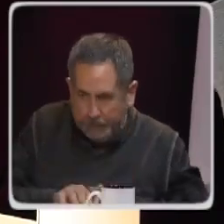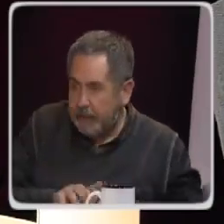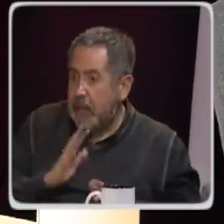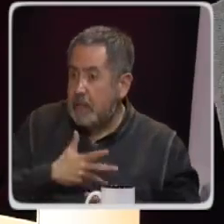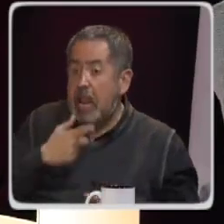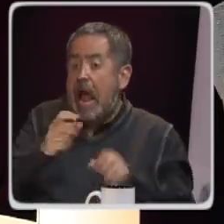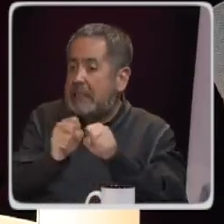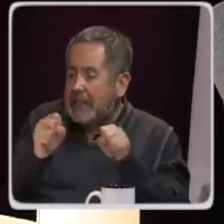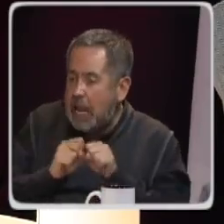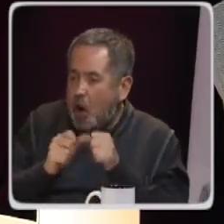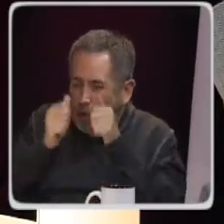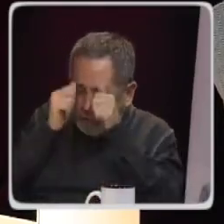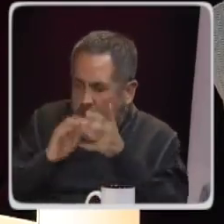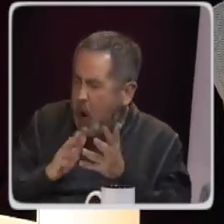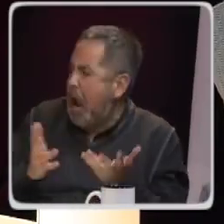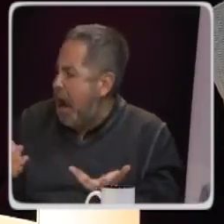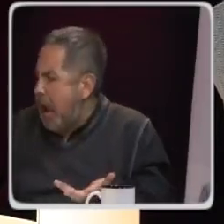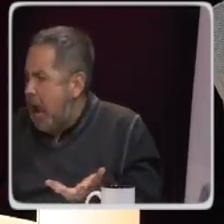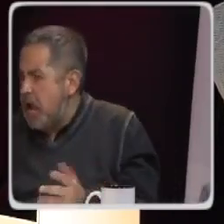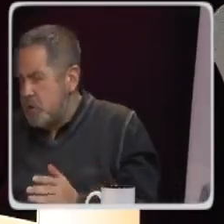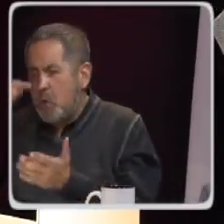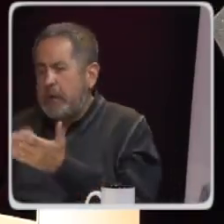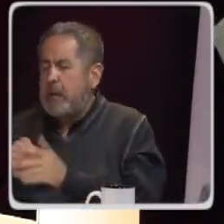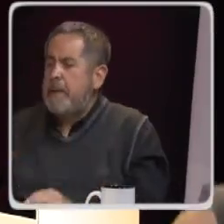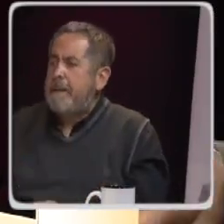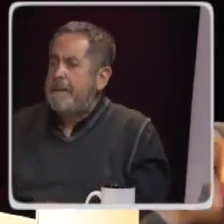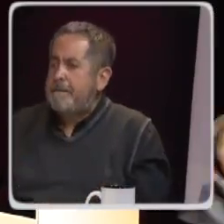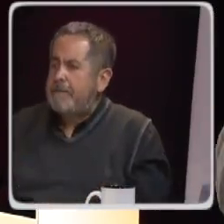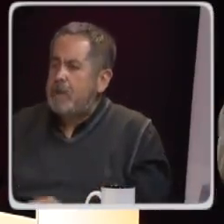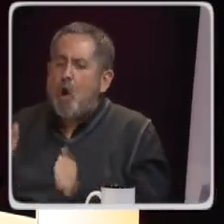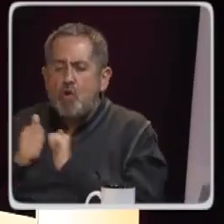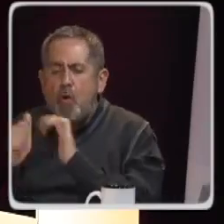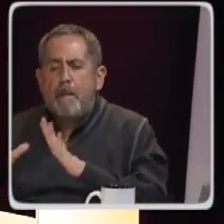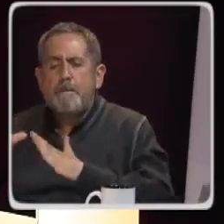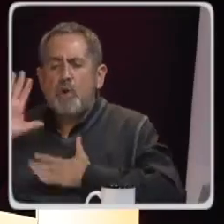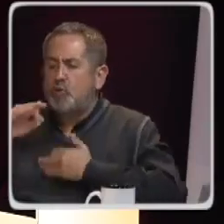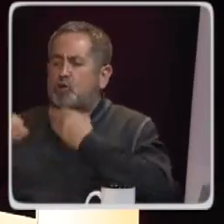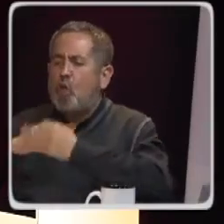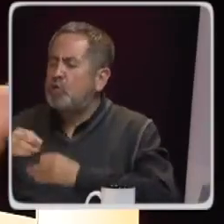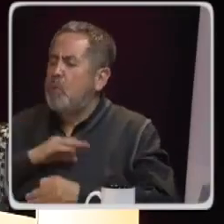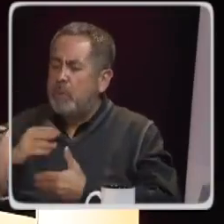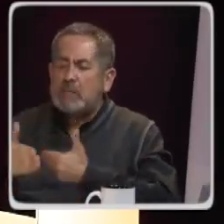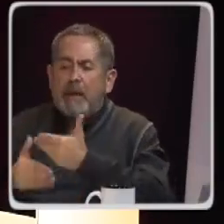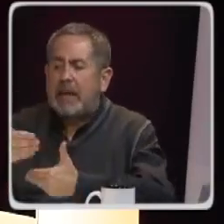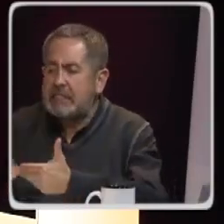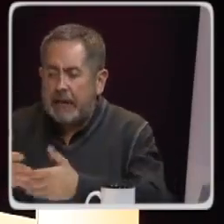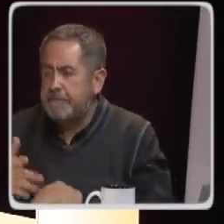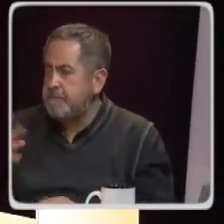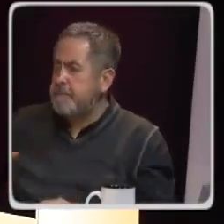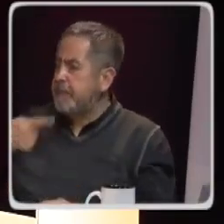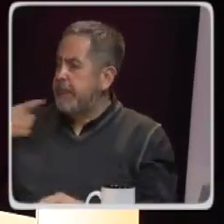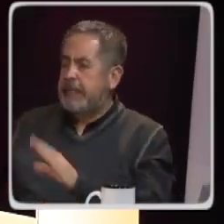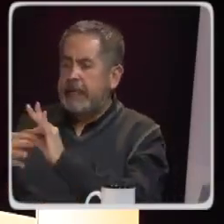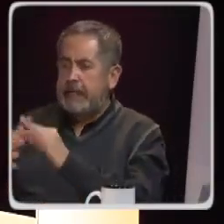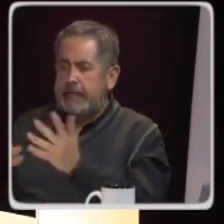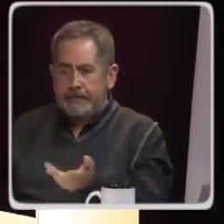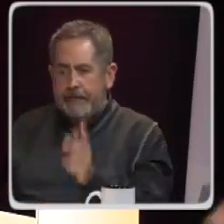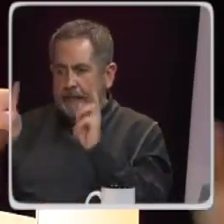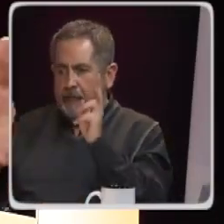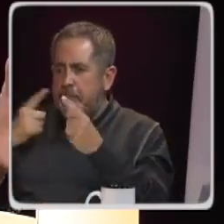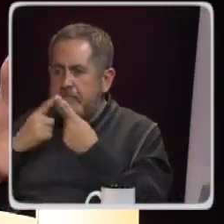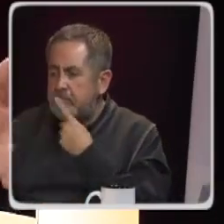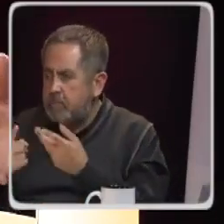niveles educativos. De acuerdo. De ahí, diputada, ¿cómo ve usted este tema del sector privado? ¿En dónde entra? Porque hay una parte